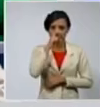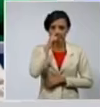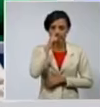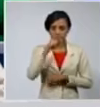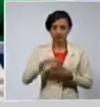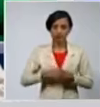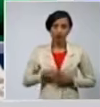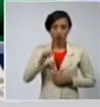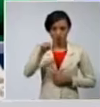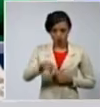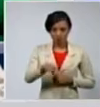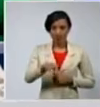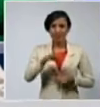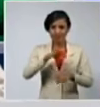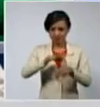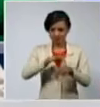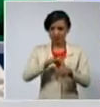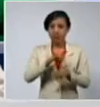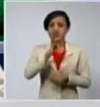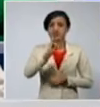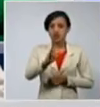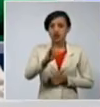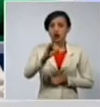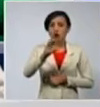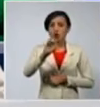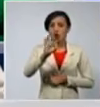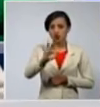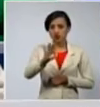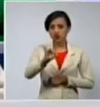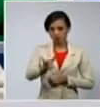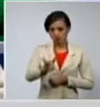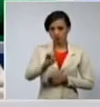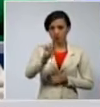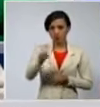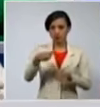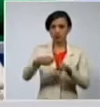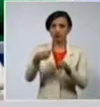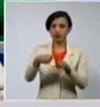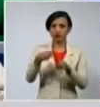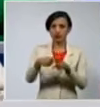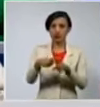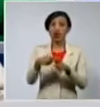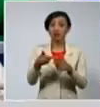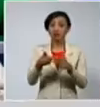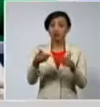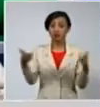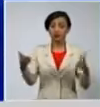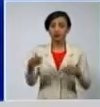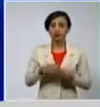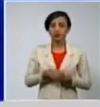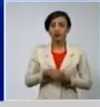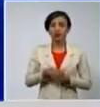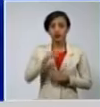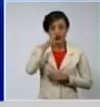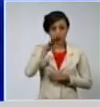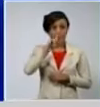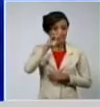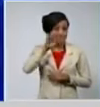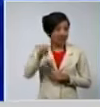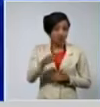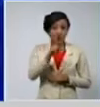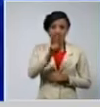hoy 689, cifra también elevada. Estamos hablando, doctor, de niños menores de 18 años. De 18 años y